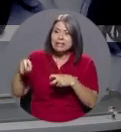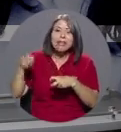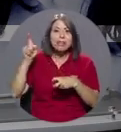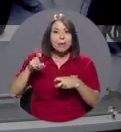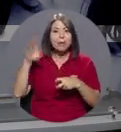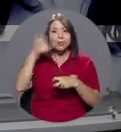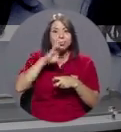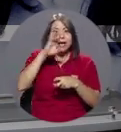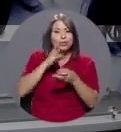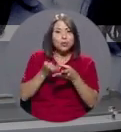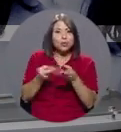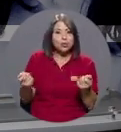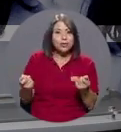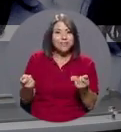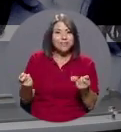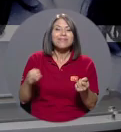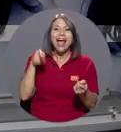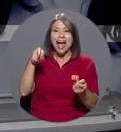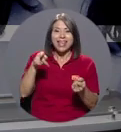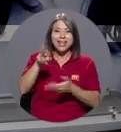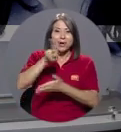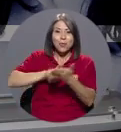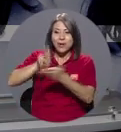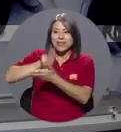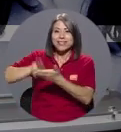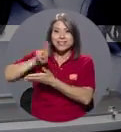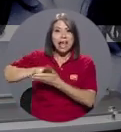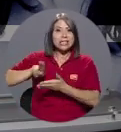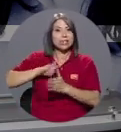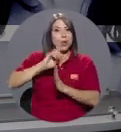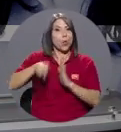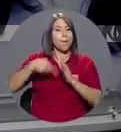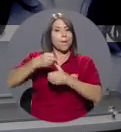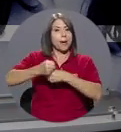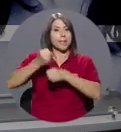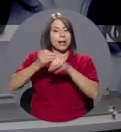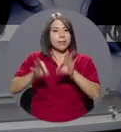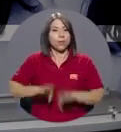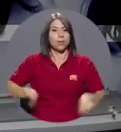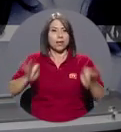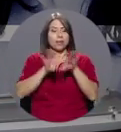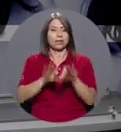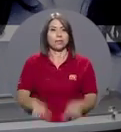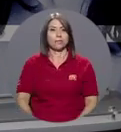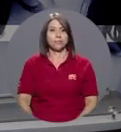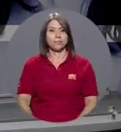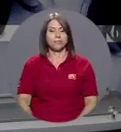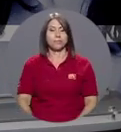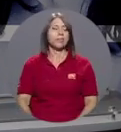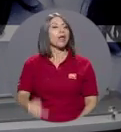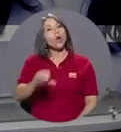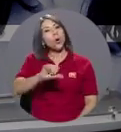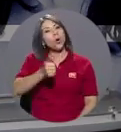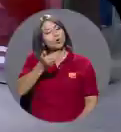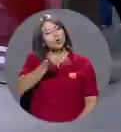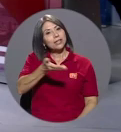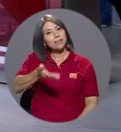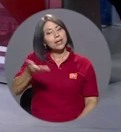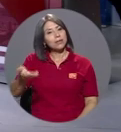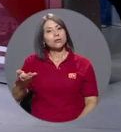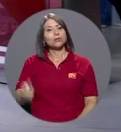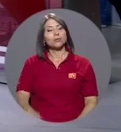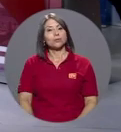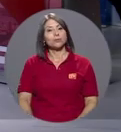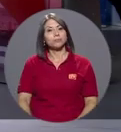tienen los productores como tal. Y ahí es donde las universidades pues también juegan un papel sumamente importante. Hay otros